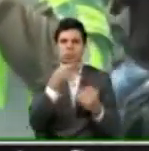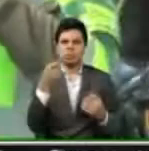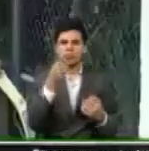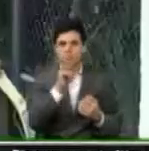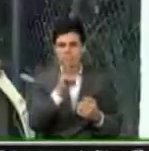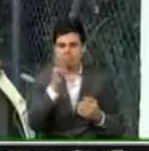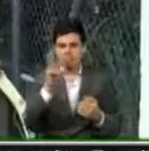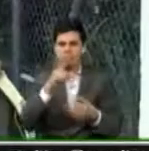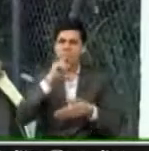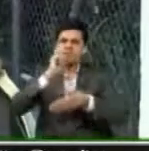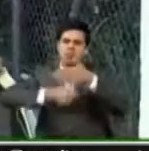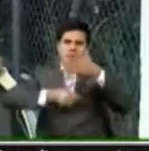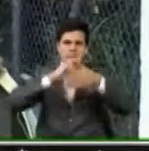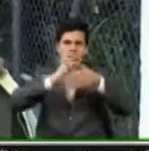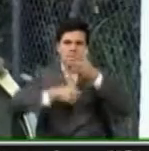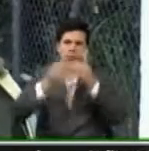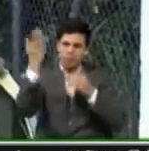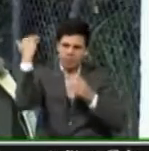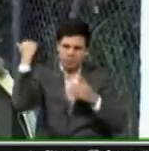comparendos durante este puente festivo.